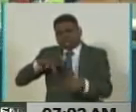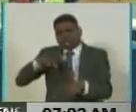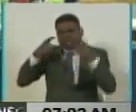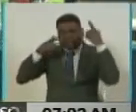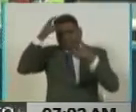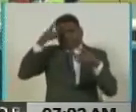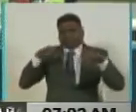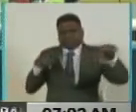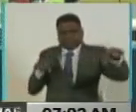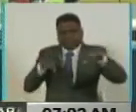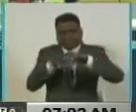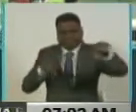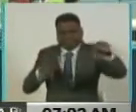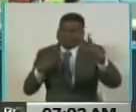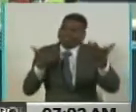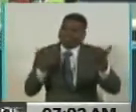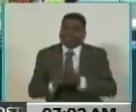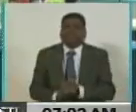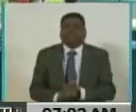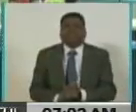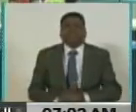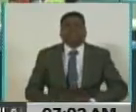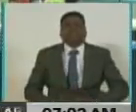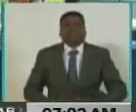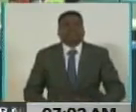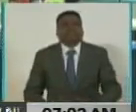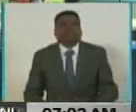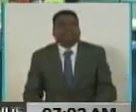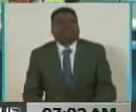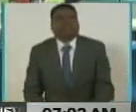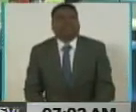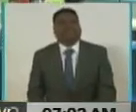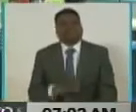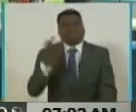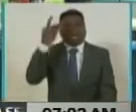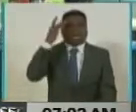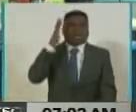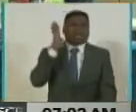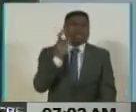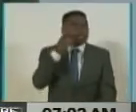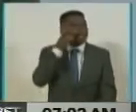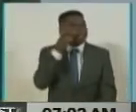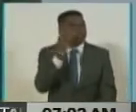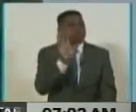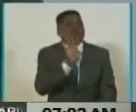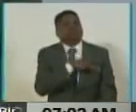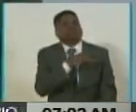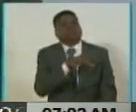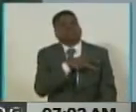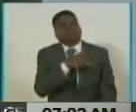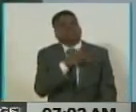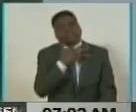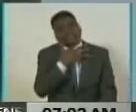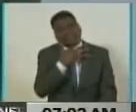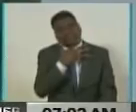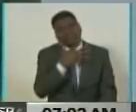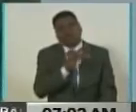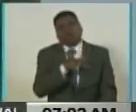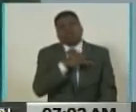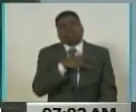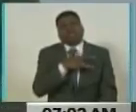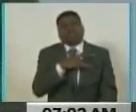Bueno, mira, yo no he hecho ningún sondeo que yo diga, que yo sepa si el pueblo cree en los mediadores. Siento que la oposición, cuando comenzó a fracturarse, a